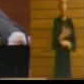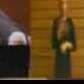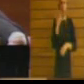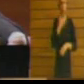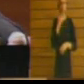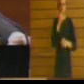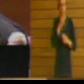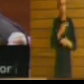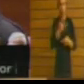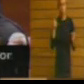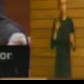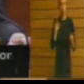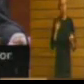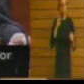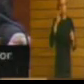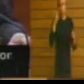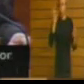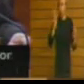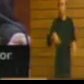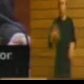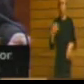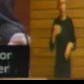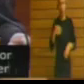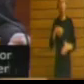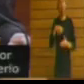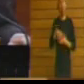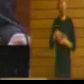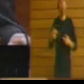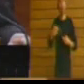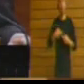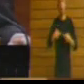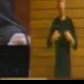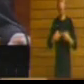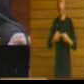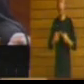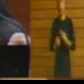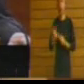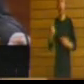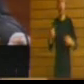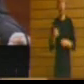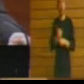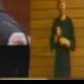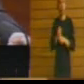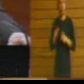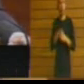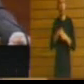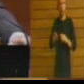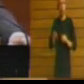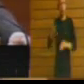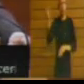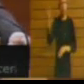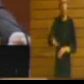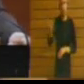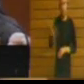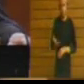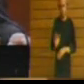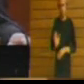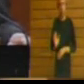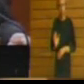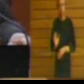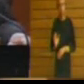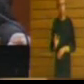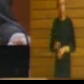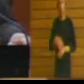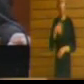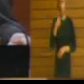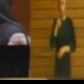que sí, y eso hay que reconocerlo. Y también hay centros concertados que hacen una labor social importantísima. Y voy a decir más, pero se lo digo yo, pero voy a decir